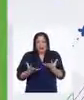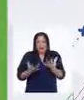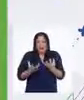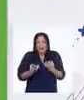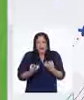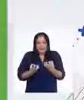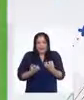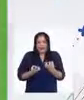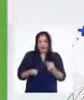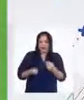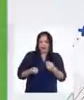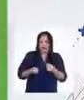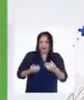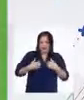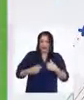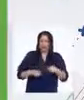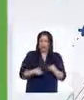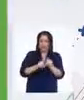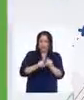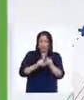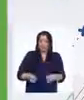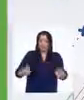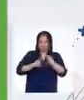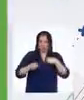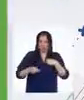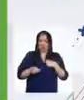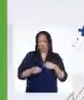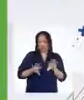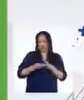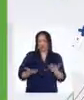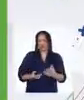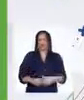el mismo valor de la que hago ahora.